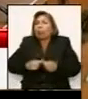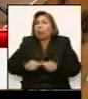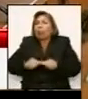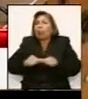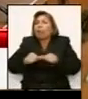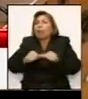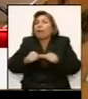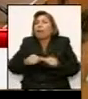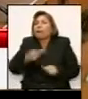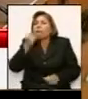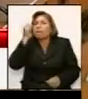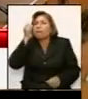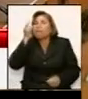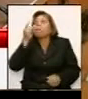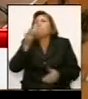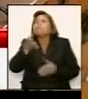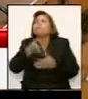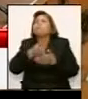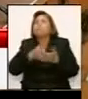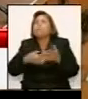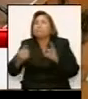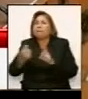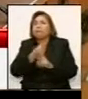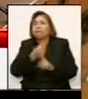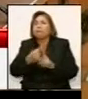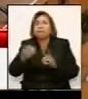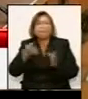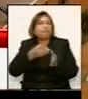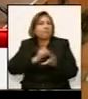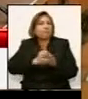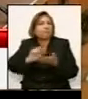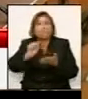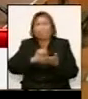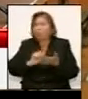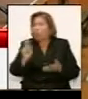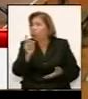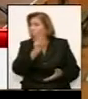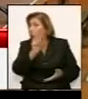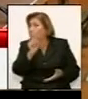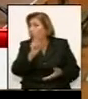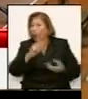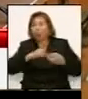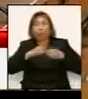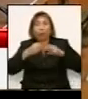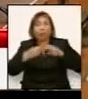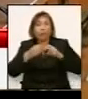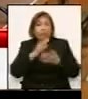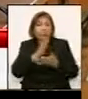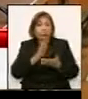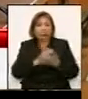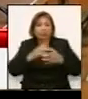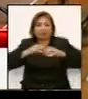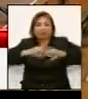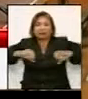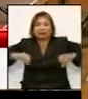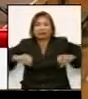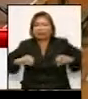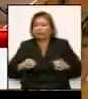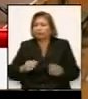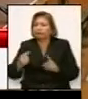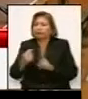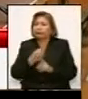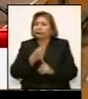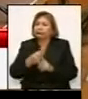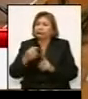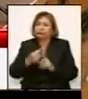entonces tenemos que entenderla como parte de una violencia sistemática no como un problema aislado y en segundo lugar tenemos que estudiar la violencia en